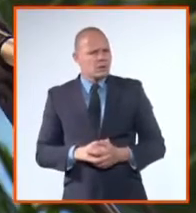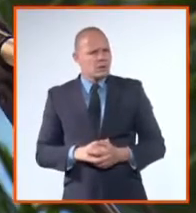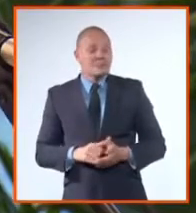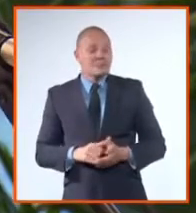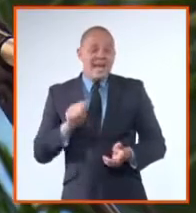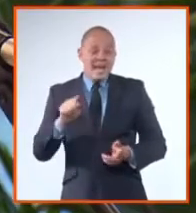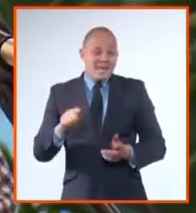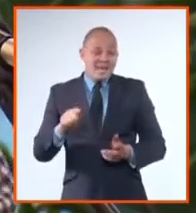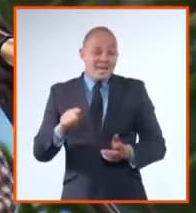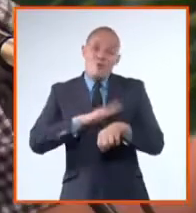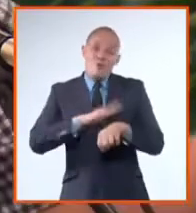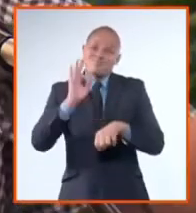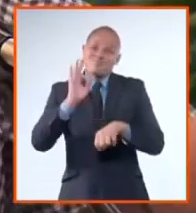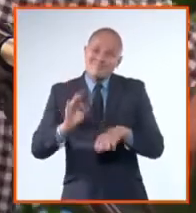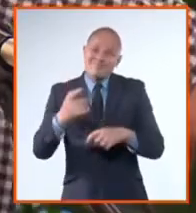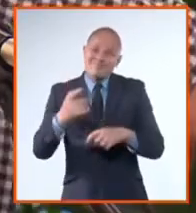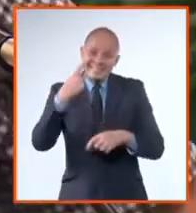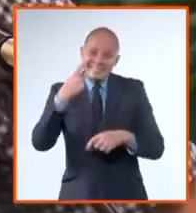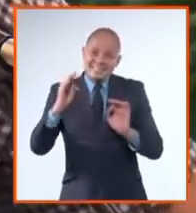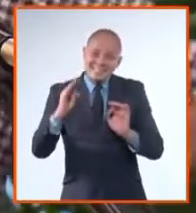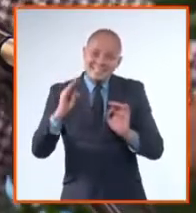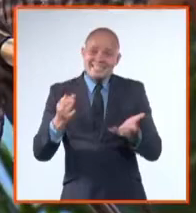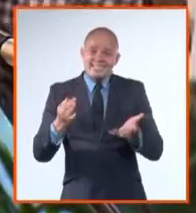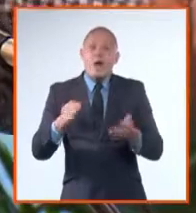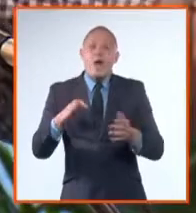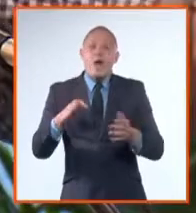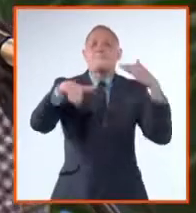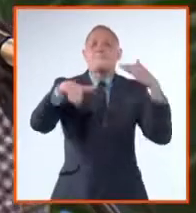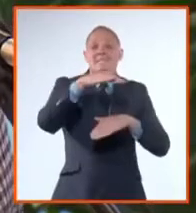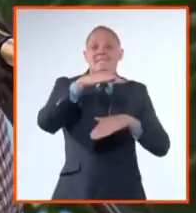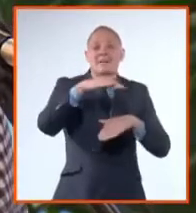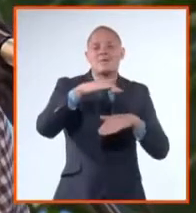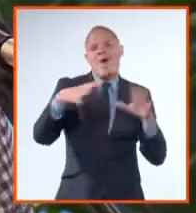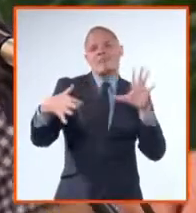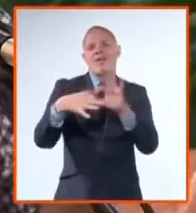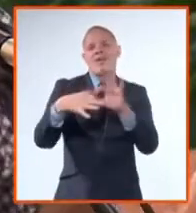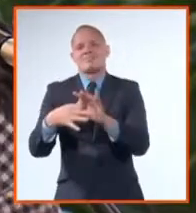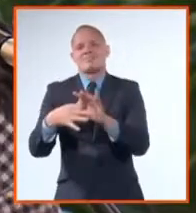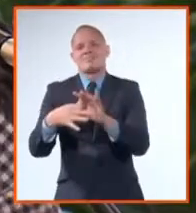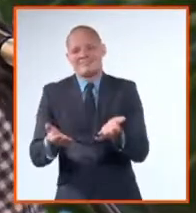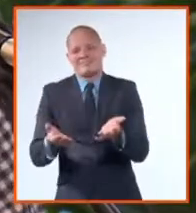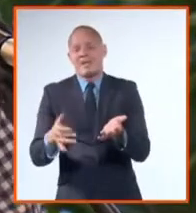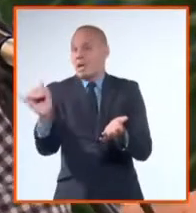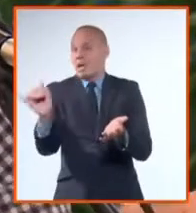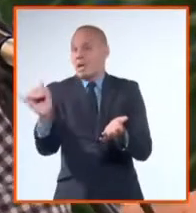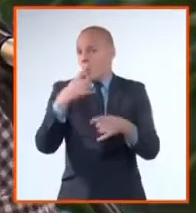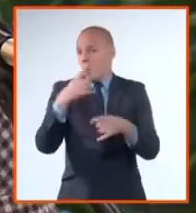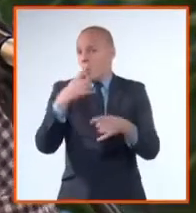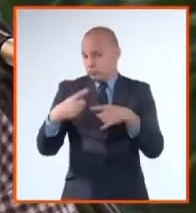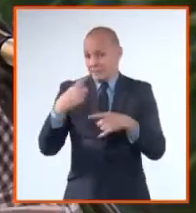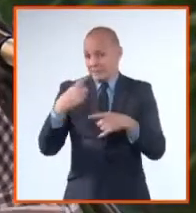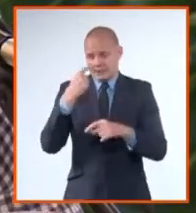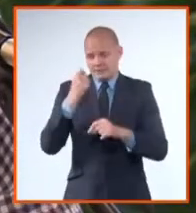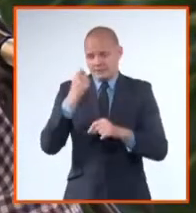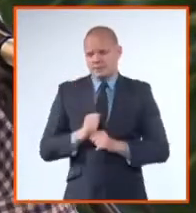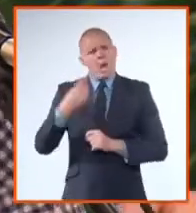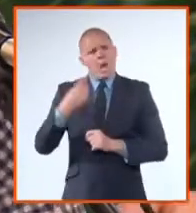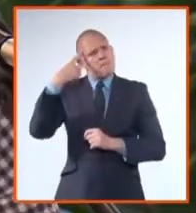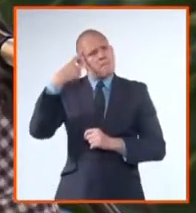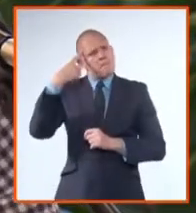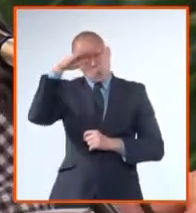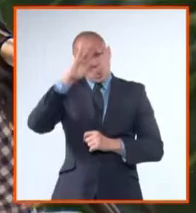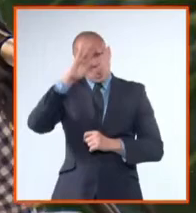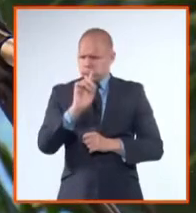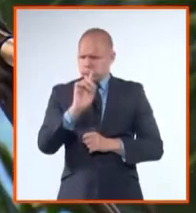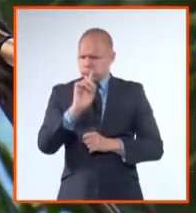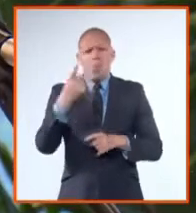Ese problema se presenta en otros países, como es el caso de México. CONACYT tiene centros de investigación y además administra la ciencia, y también en el nuestro. Algo tan